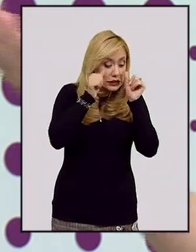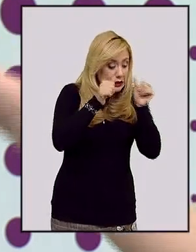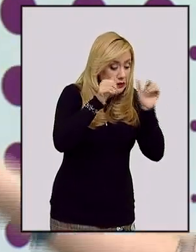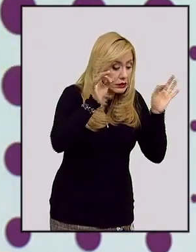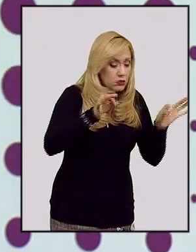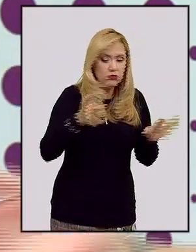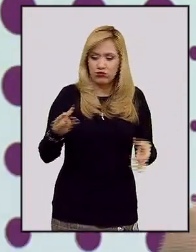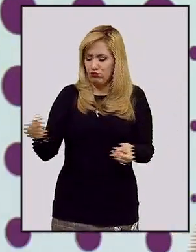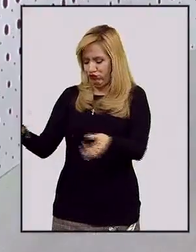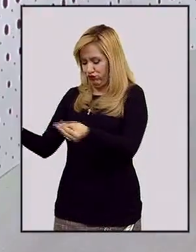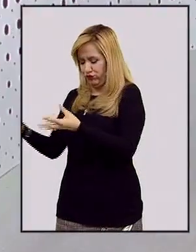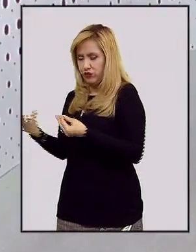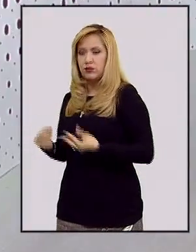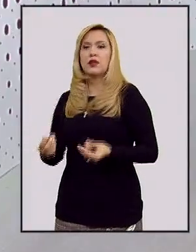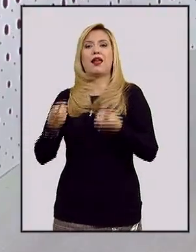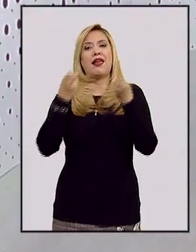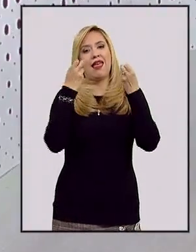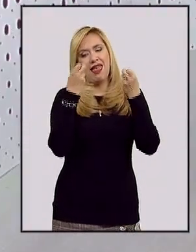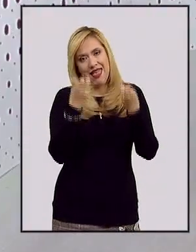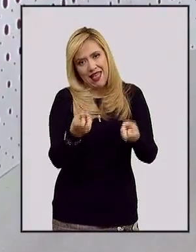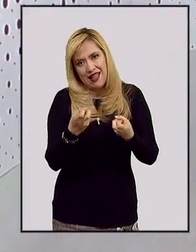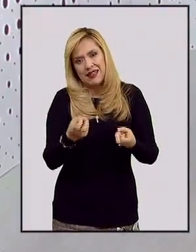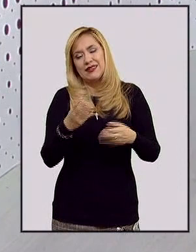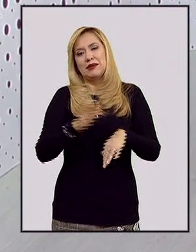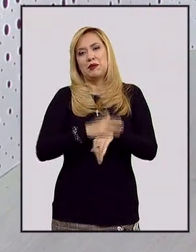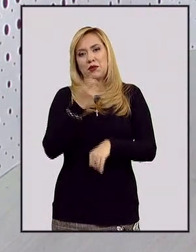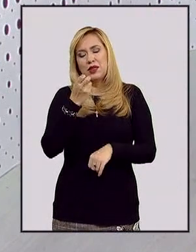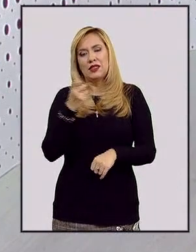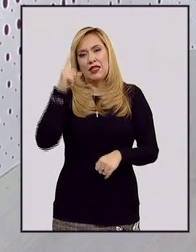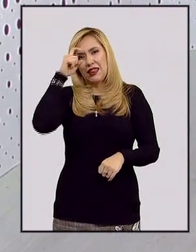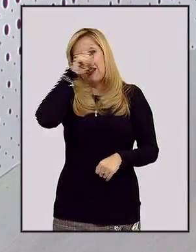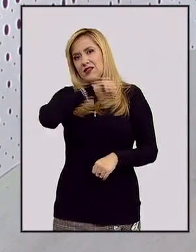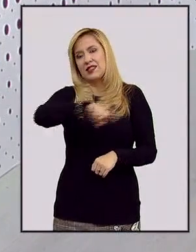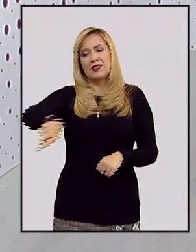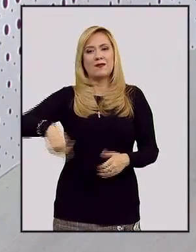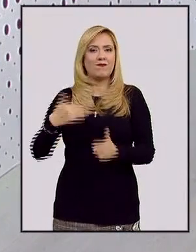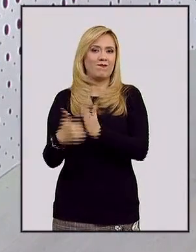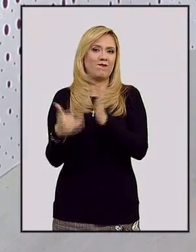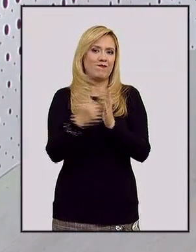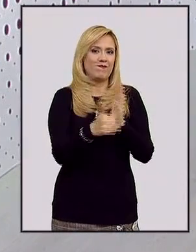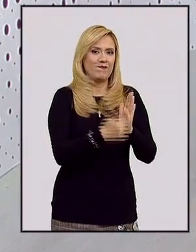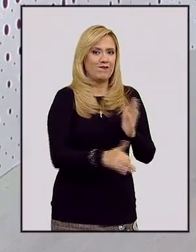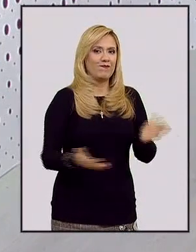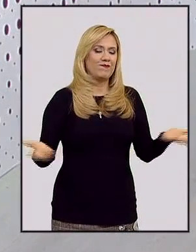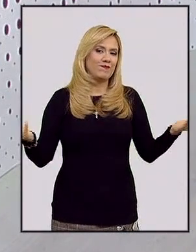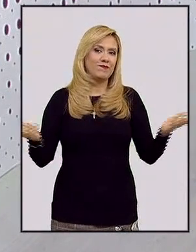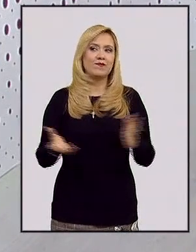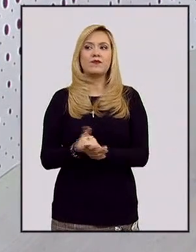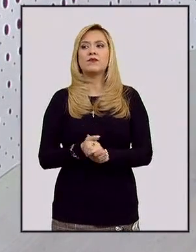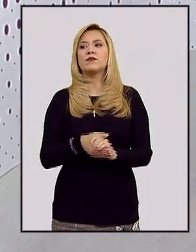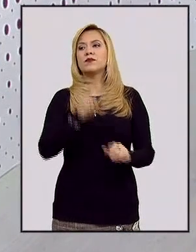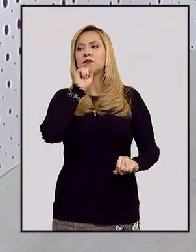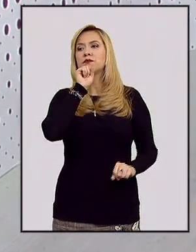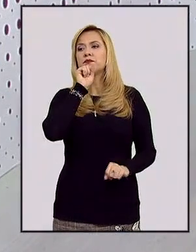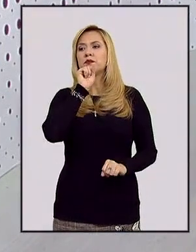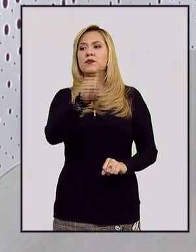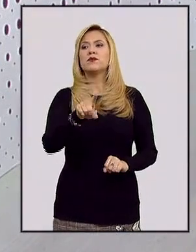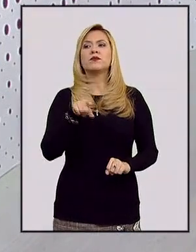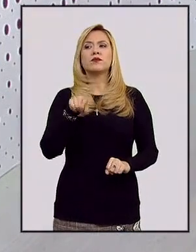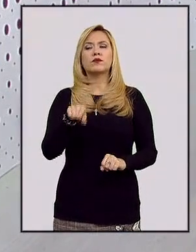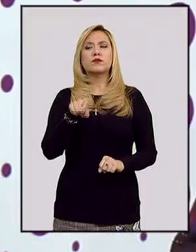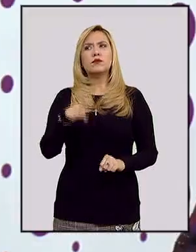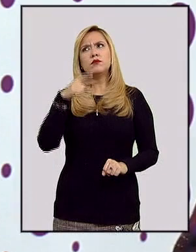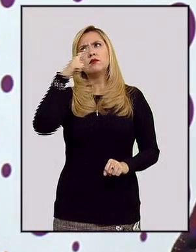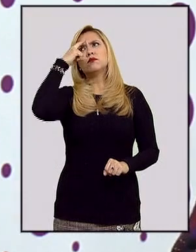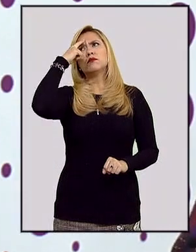justamente a los índices de cesáreas que tenemos. Exactamente. Y sobre este tipo de cuestiones. Además, finalmente, eso podría